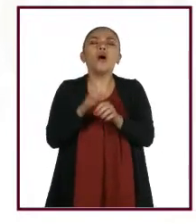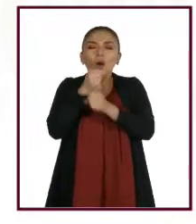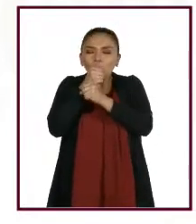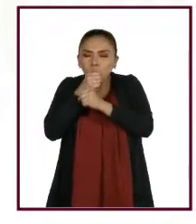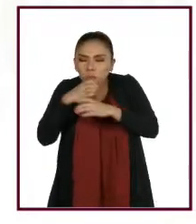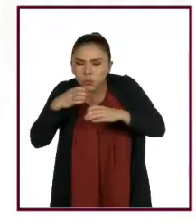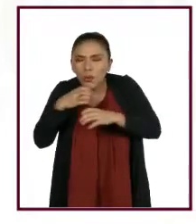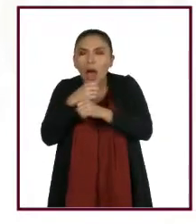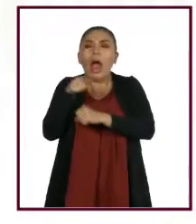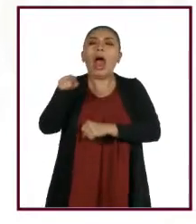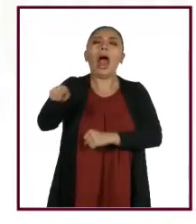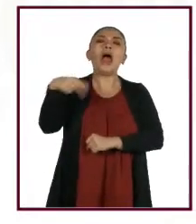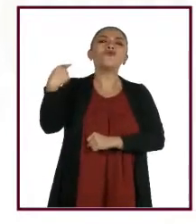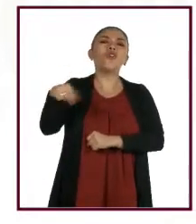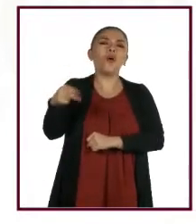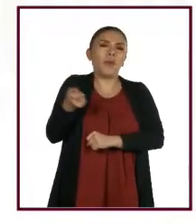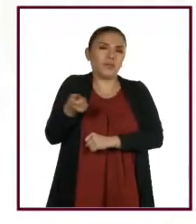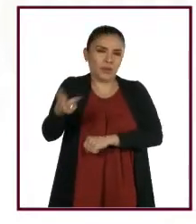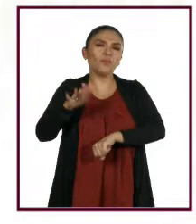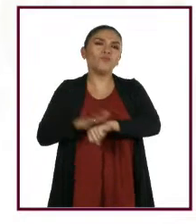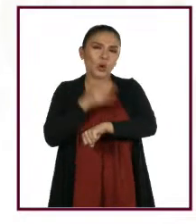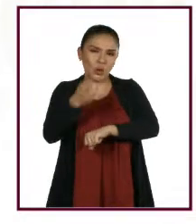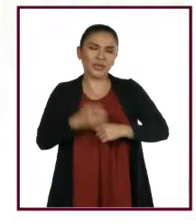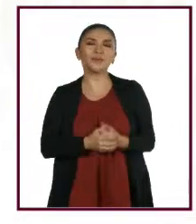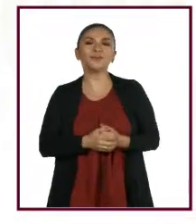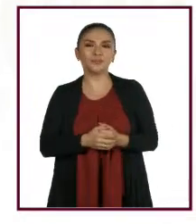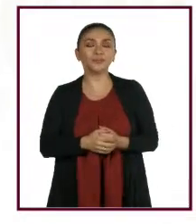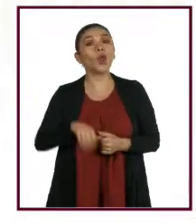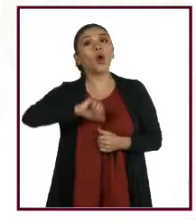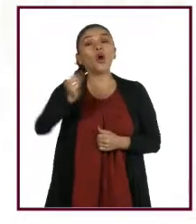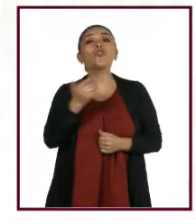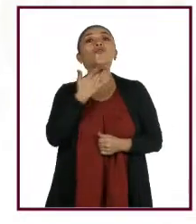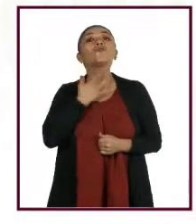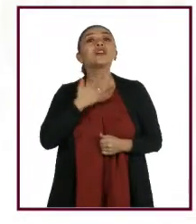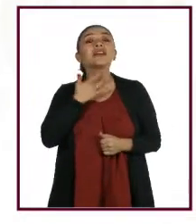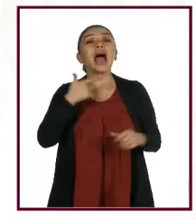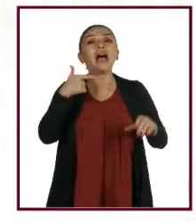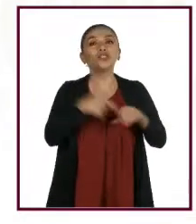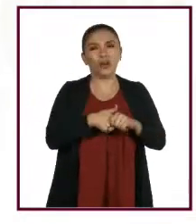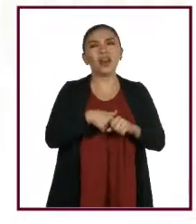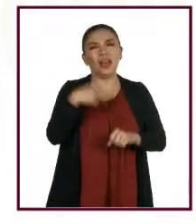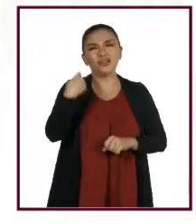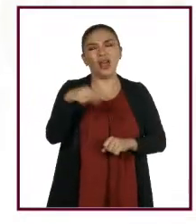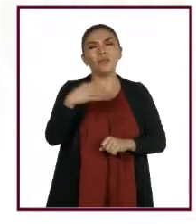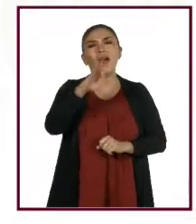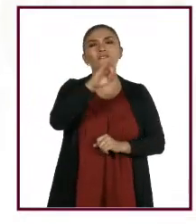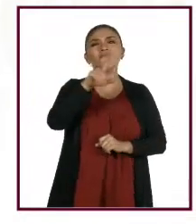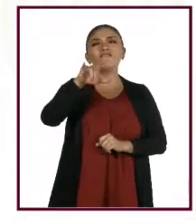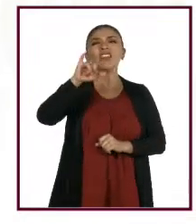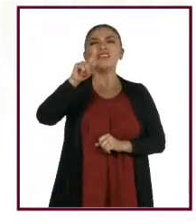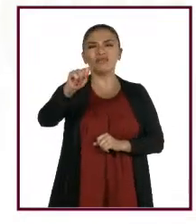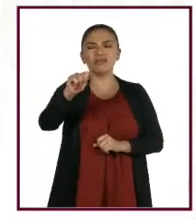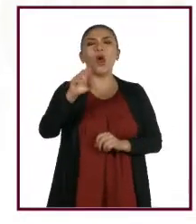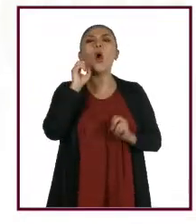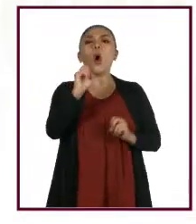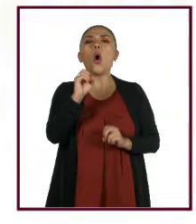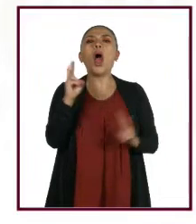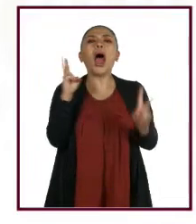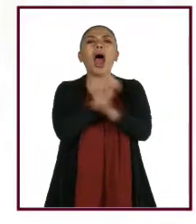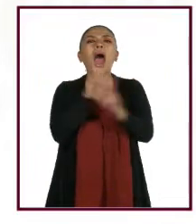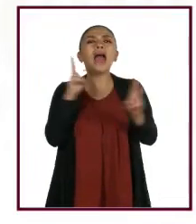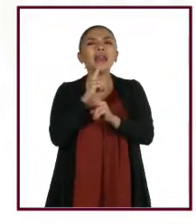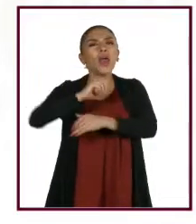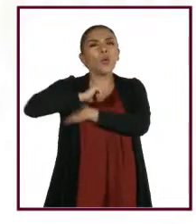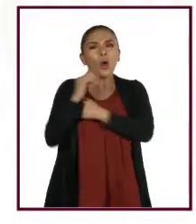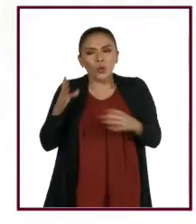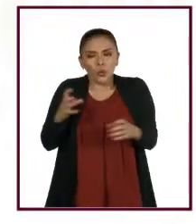las formas en las que son consumidas. También está la gasolina, que le llaman de repente fleet, el aire comprimido, que tiene